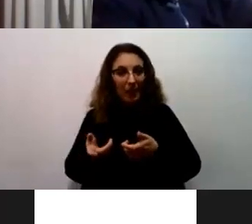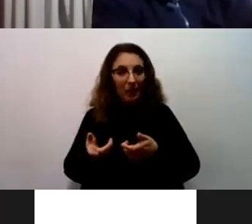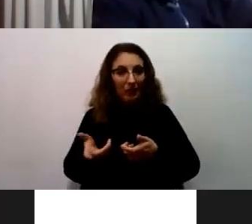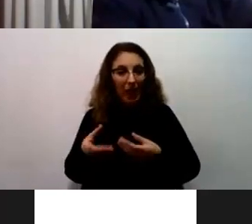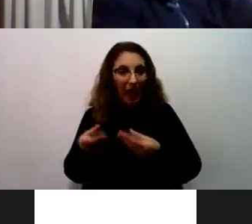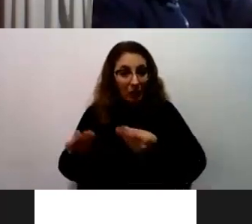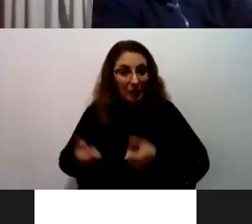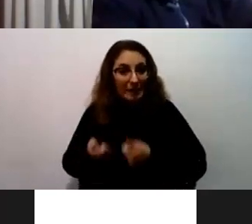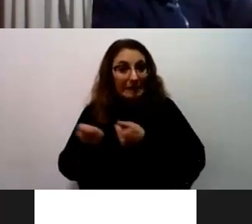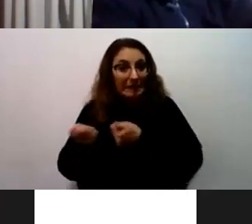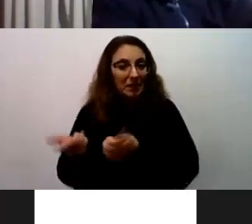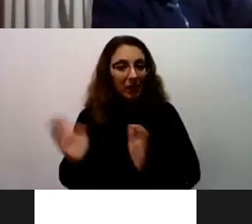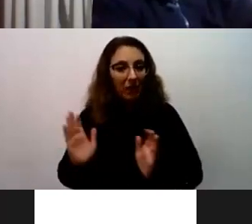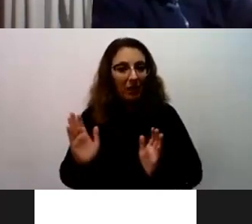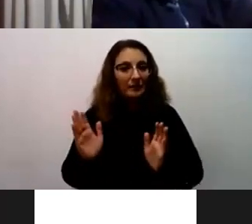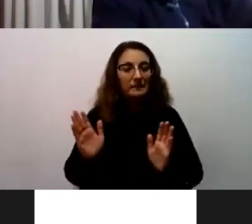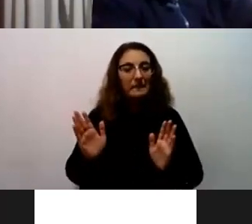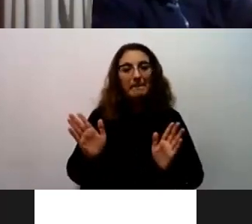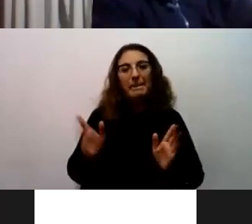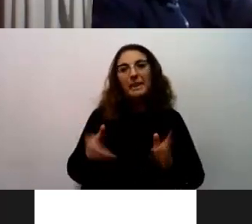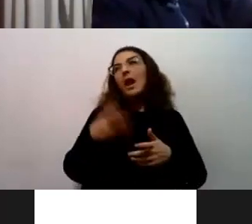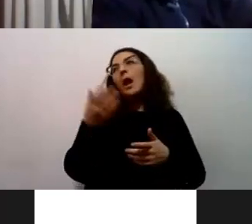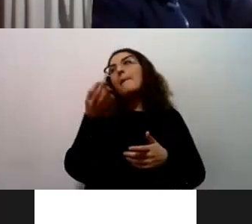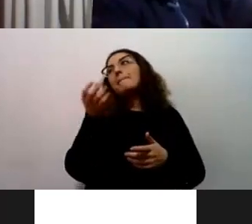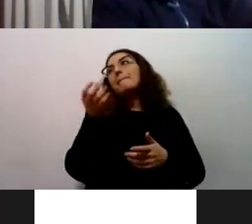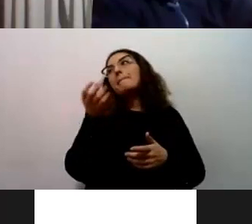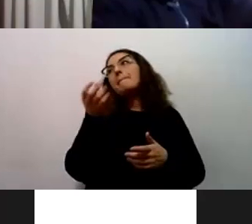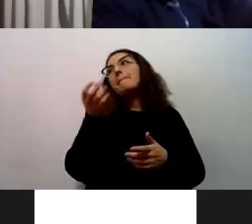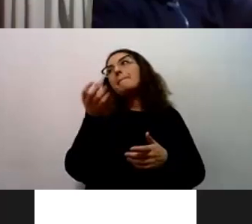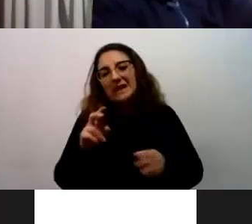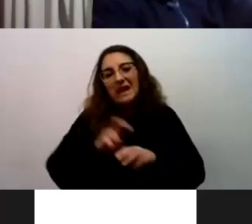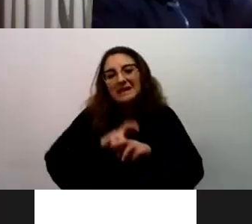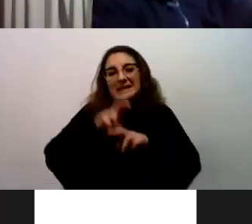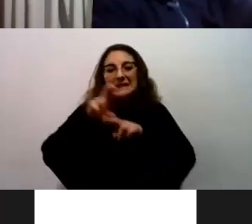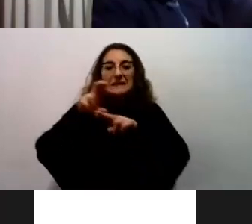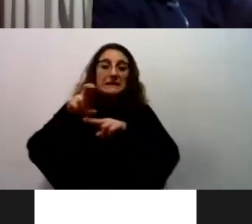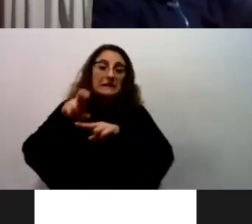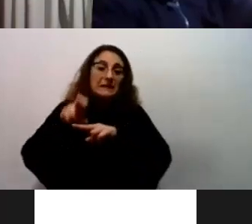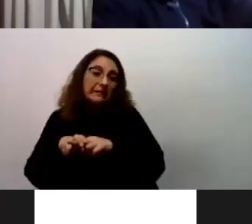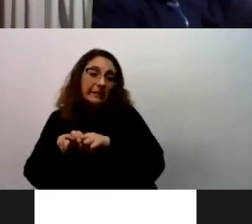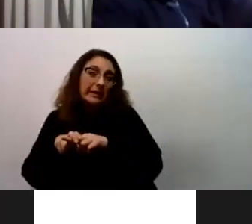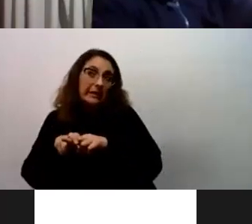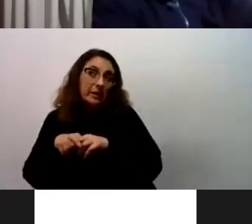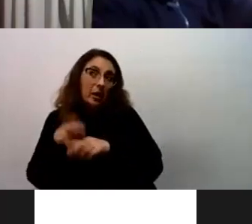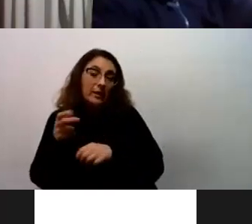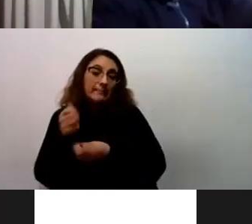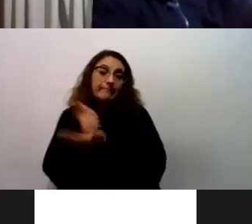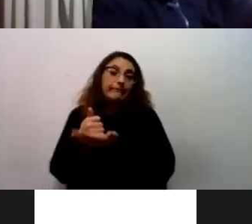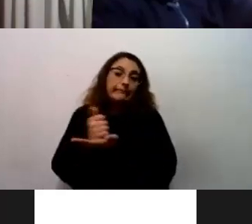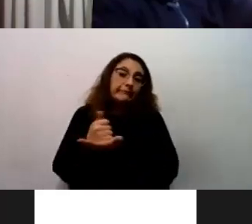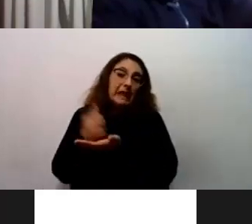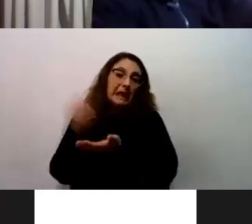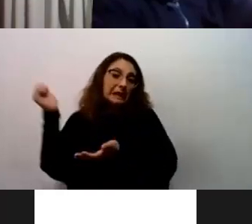podría llegar a ser sentándolo y esperando que golpee y levantarlo. Una